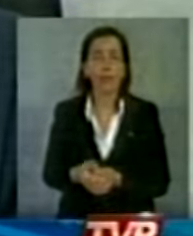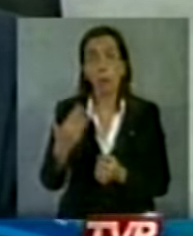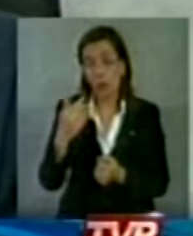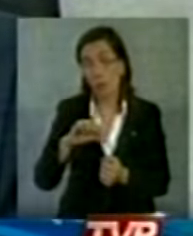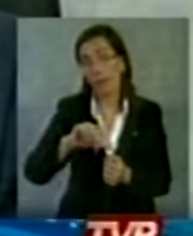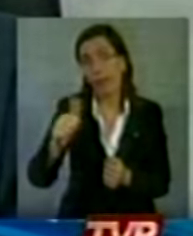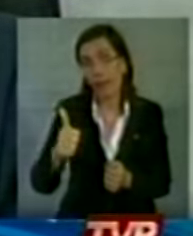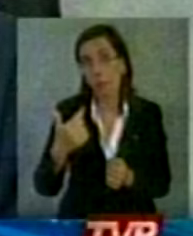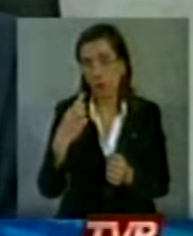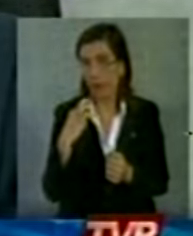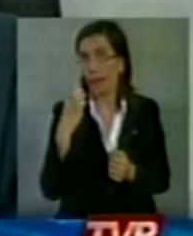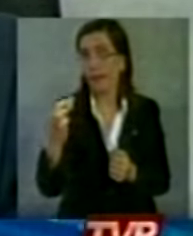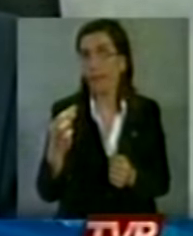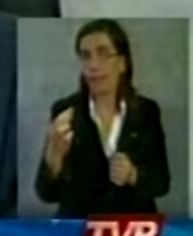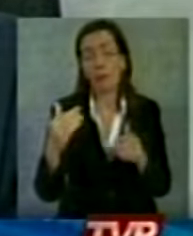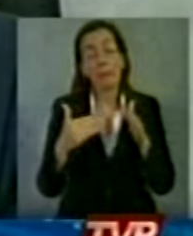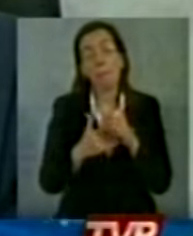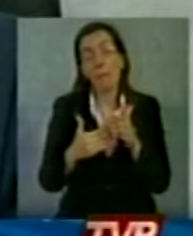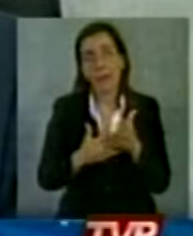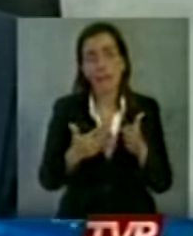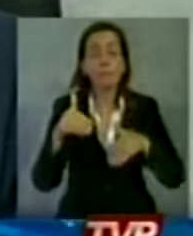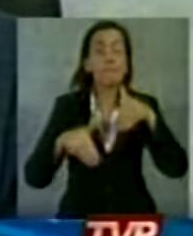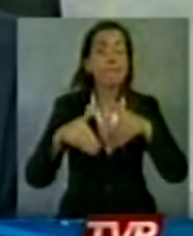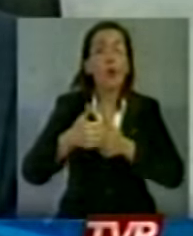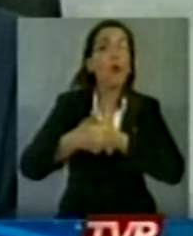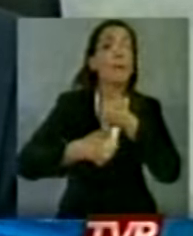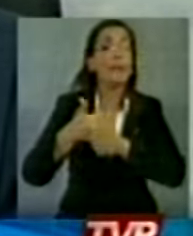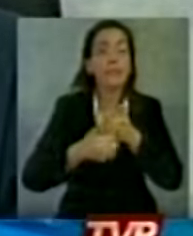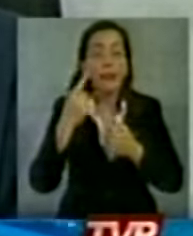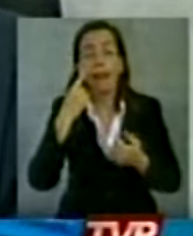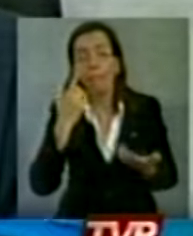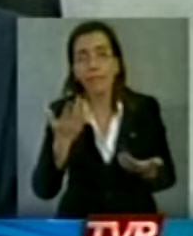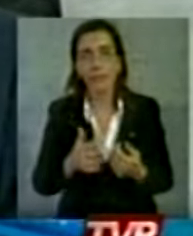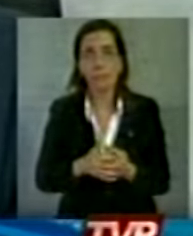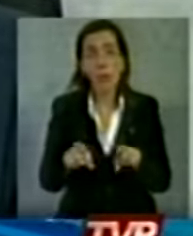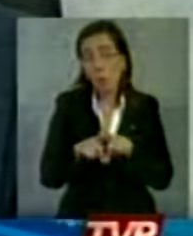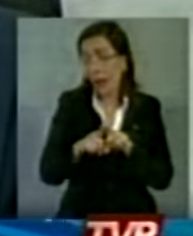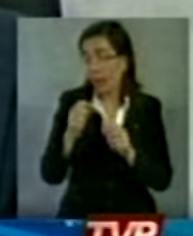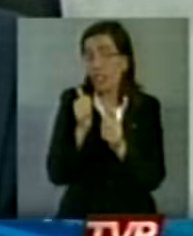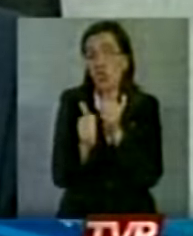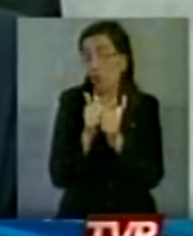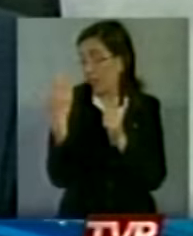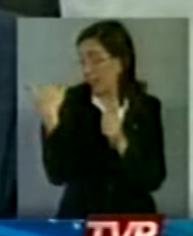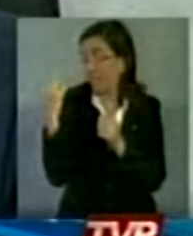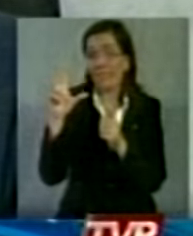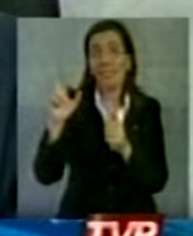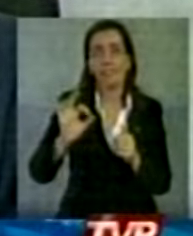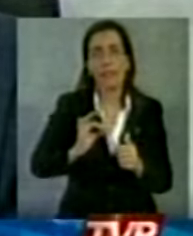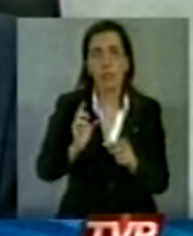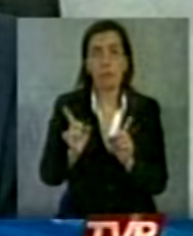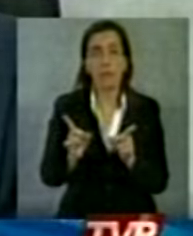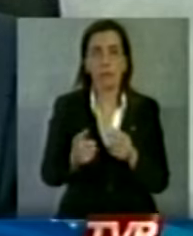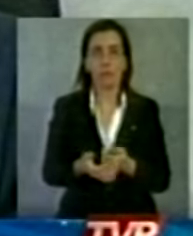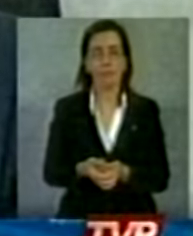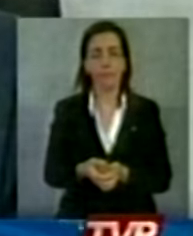elegidos por el pueblo. Nuestra historia nacional de los últimos 30 años es la mejor testigo de esta